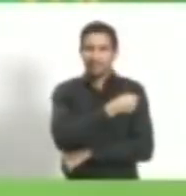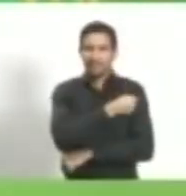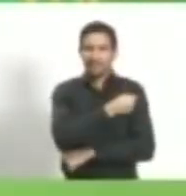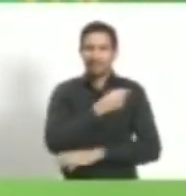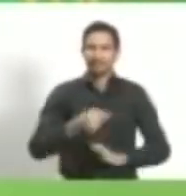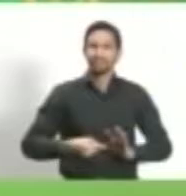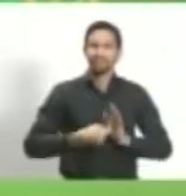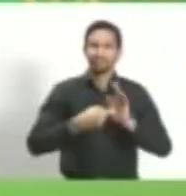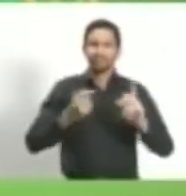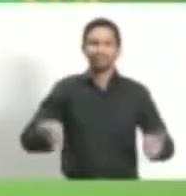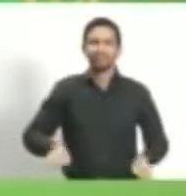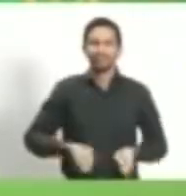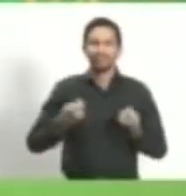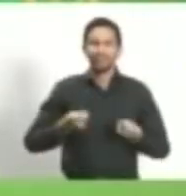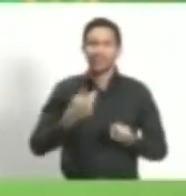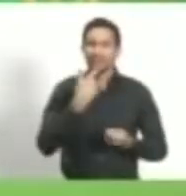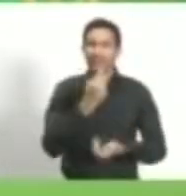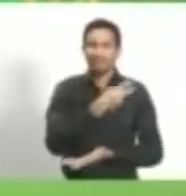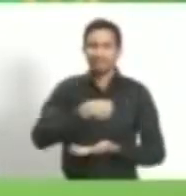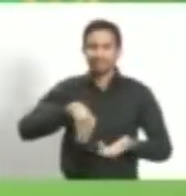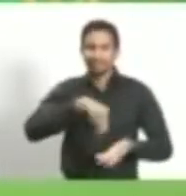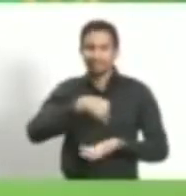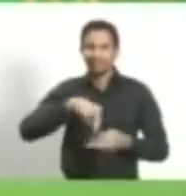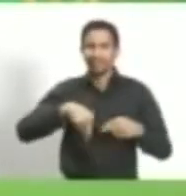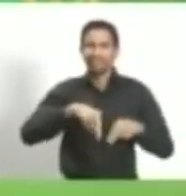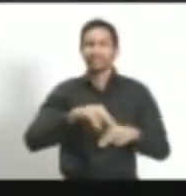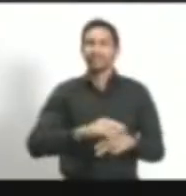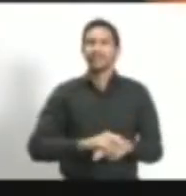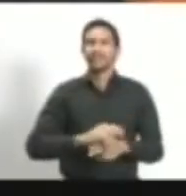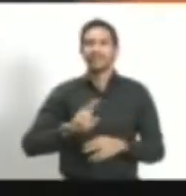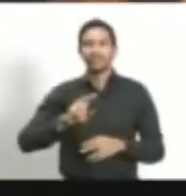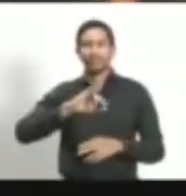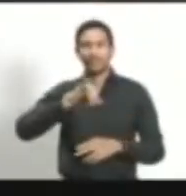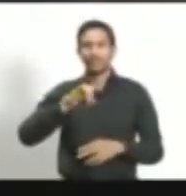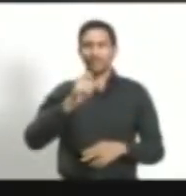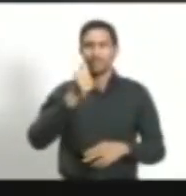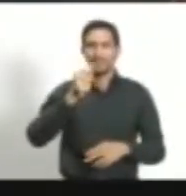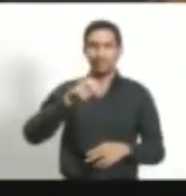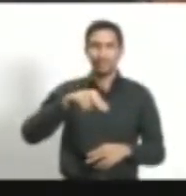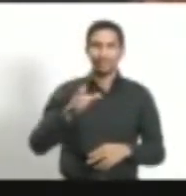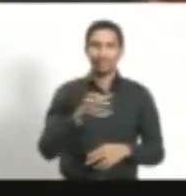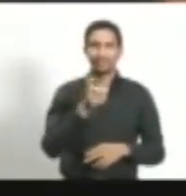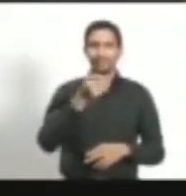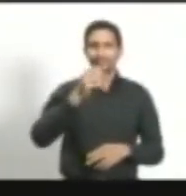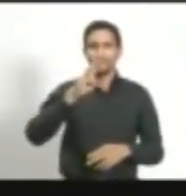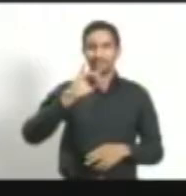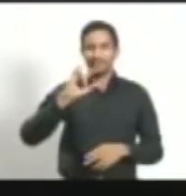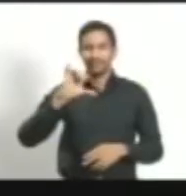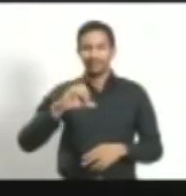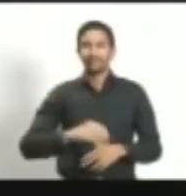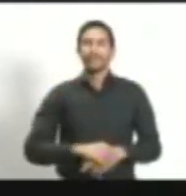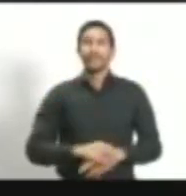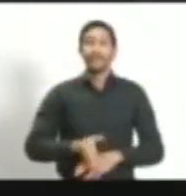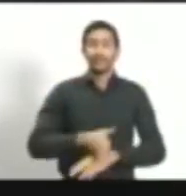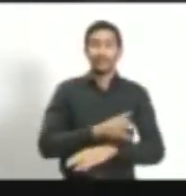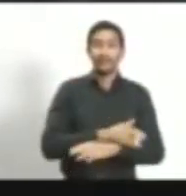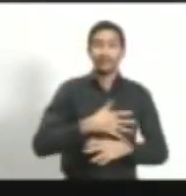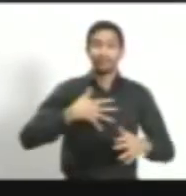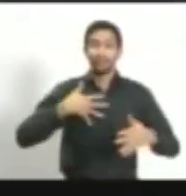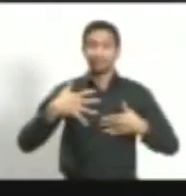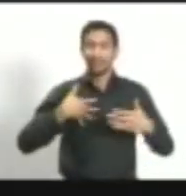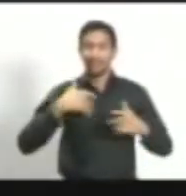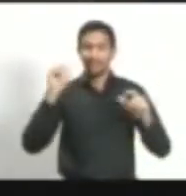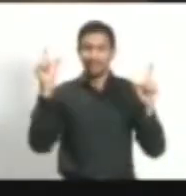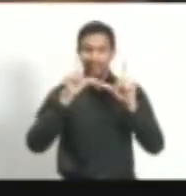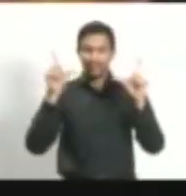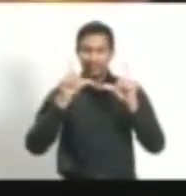la versión champeta de la canción Así Fue de Juan Gabriel. Luego de participar en realities de televisión, el artista de